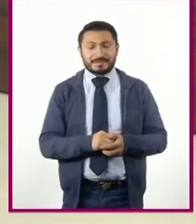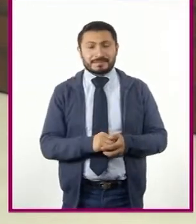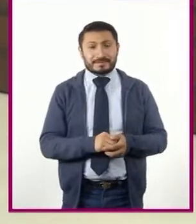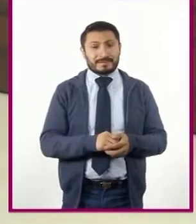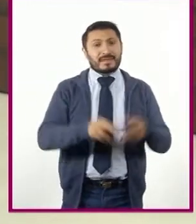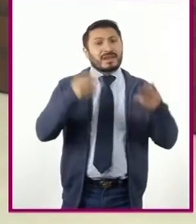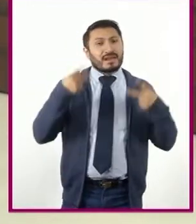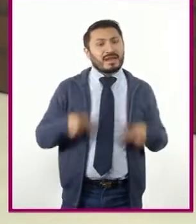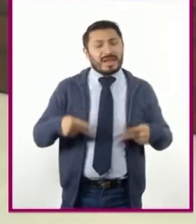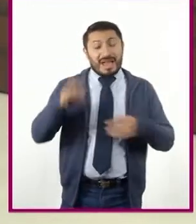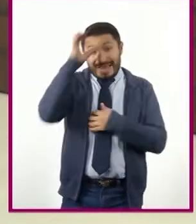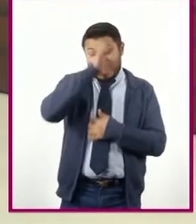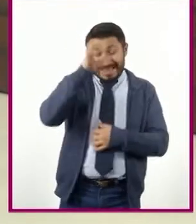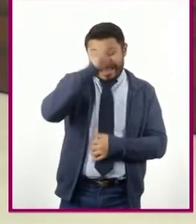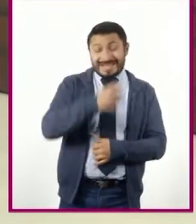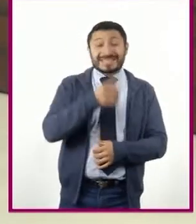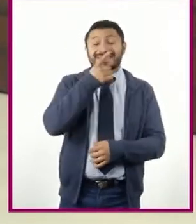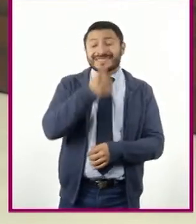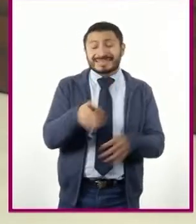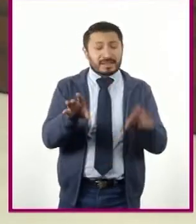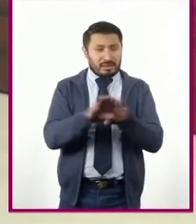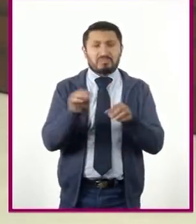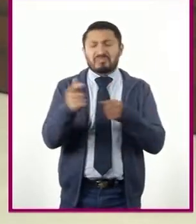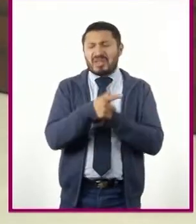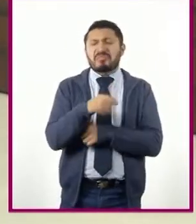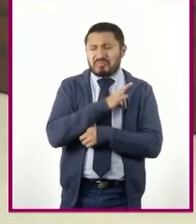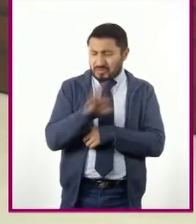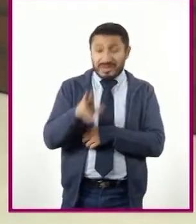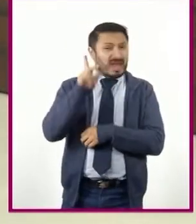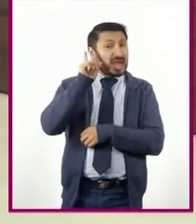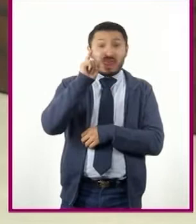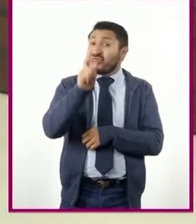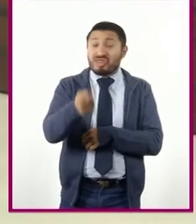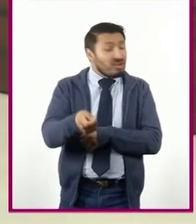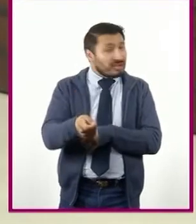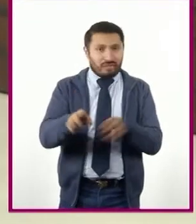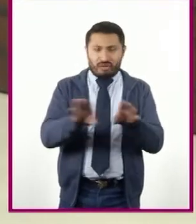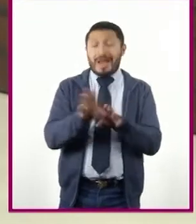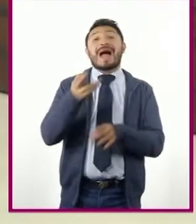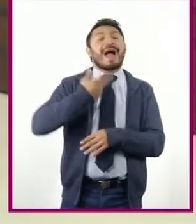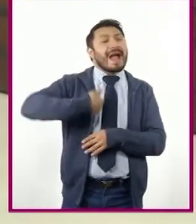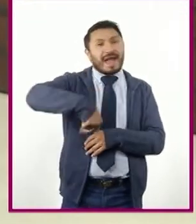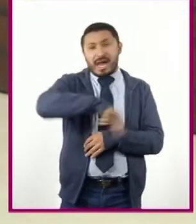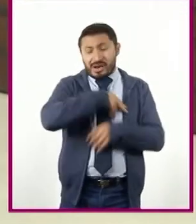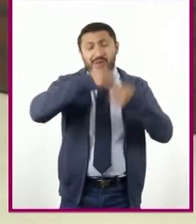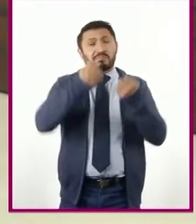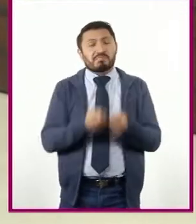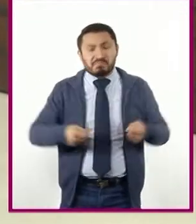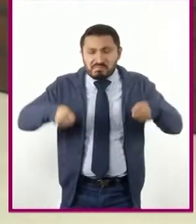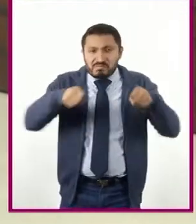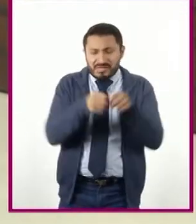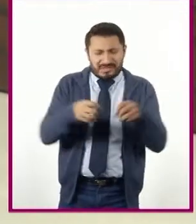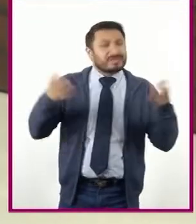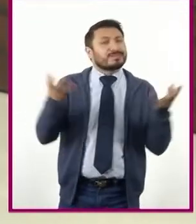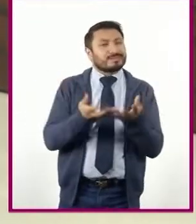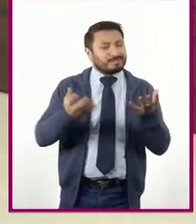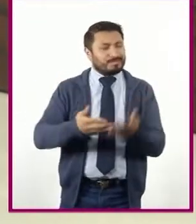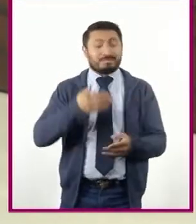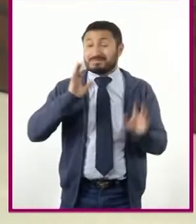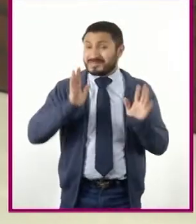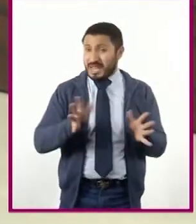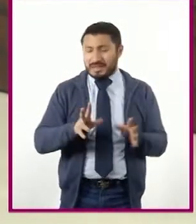que la ciencia diga que algo es posible no quiere decir que, como sociedad, queramos llevarlo a la